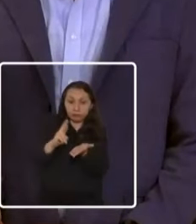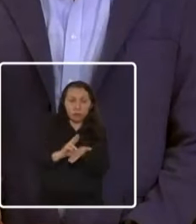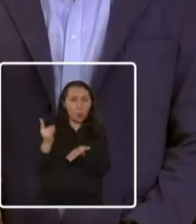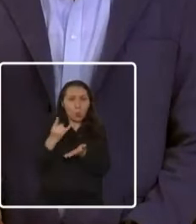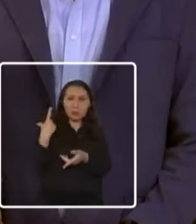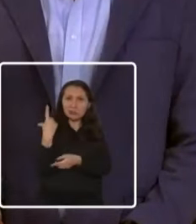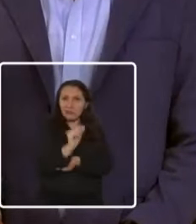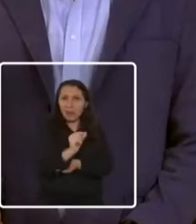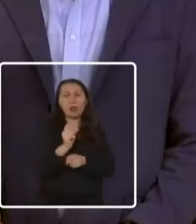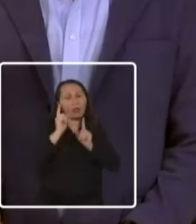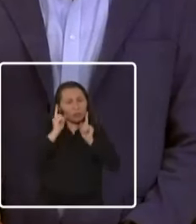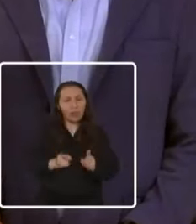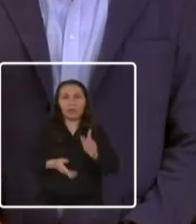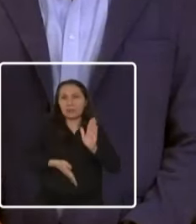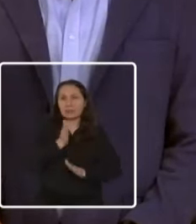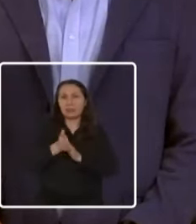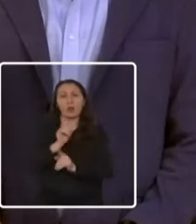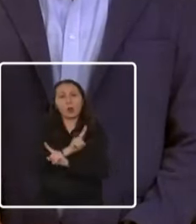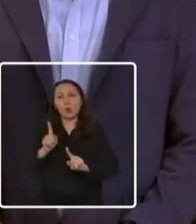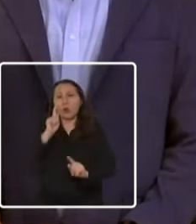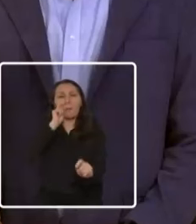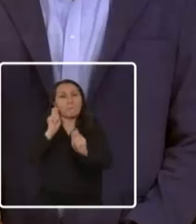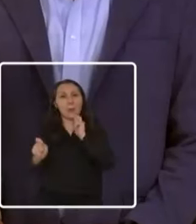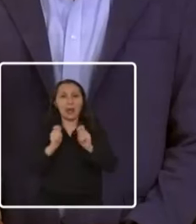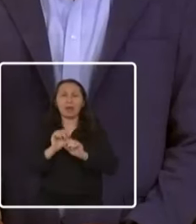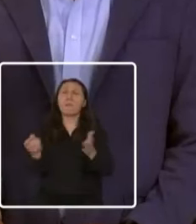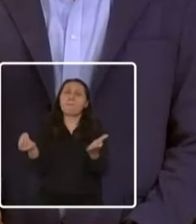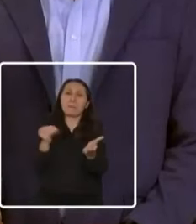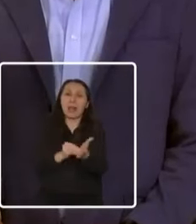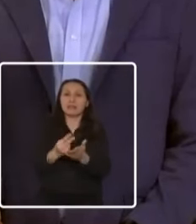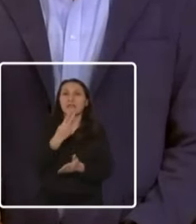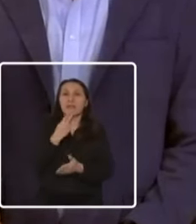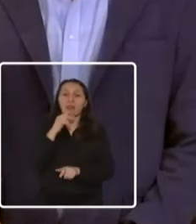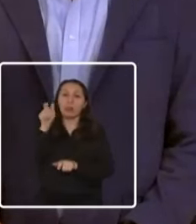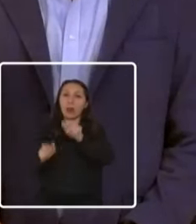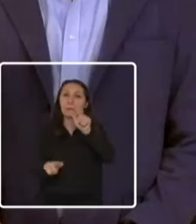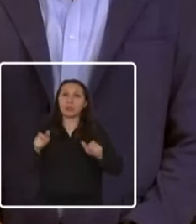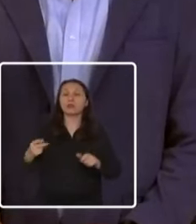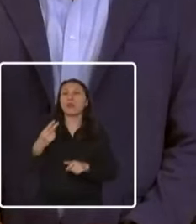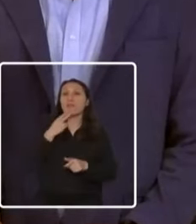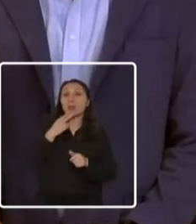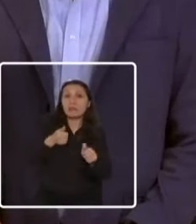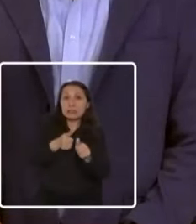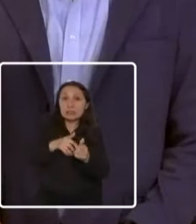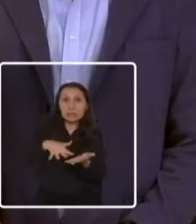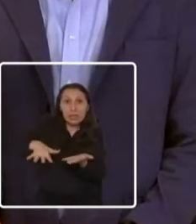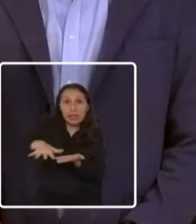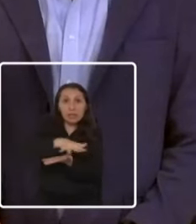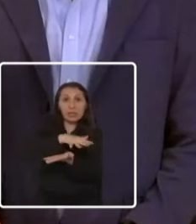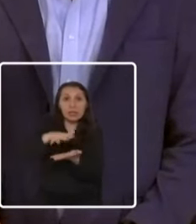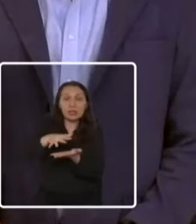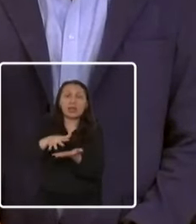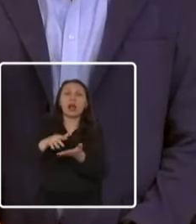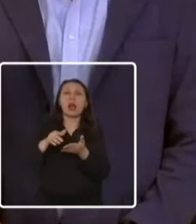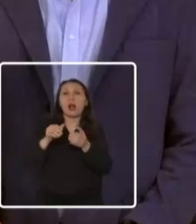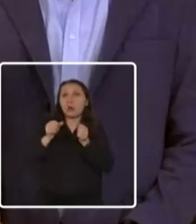No queremos seguir poniendo en riesgo la vida de personas que viven alrededor o que pueden